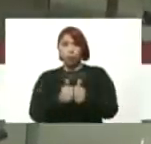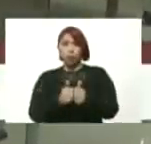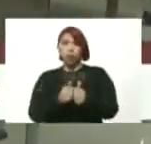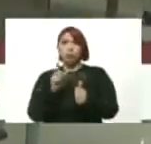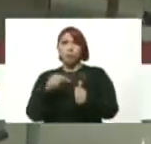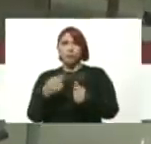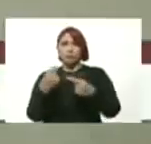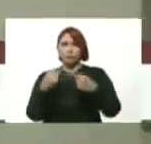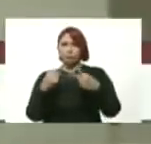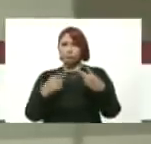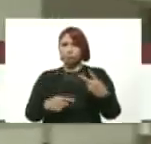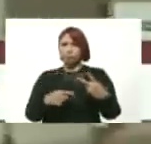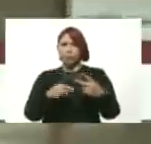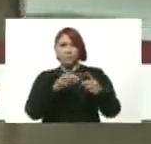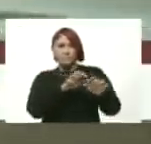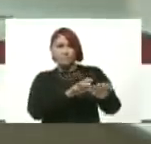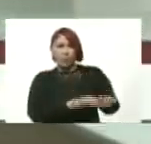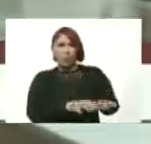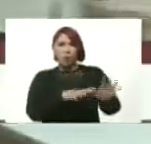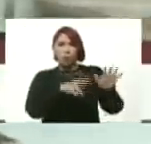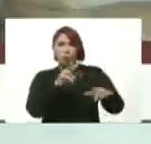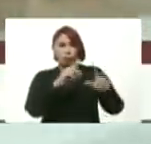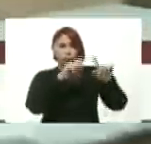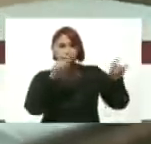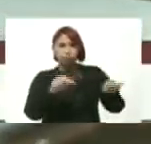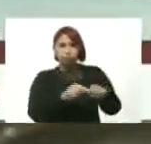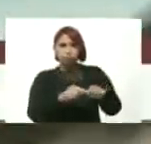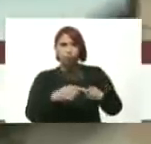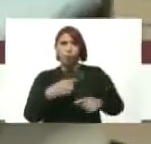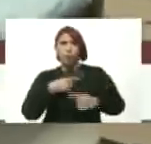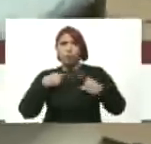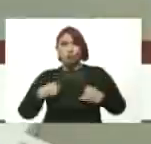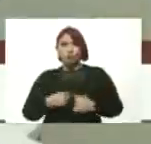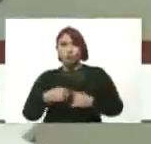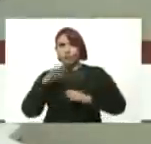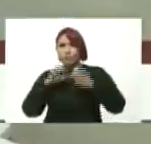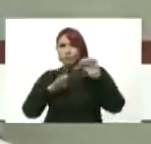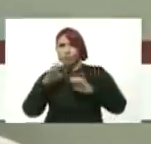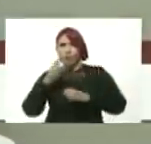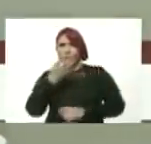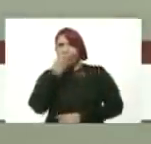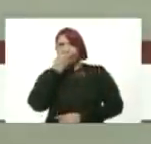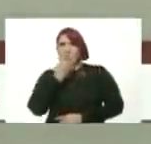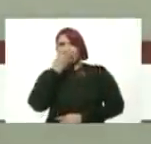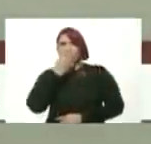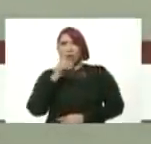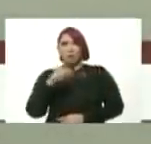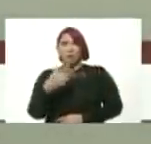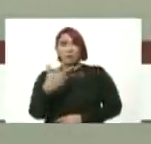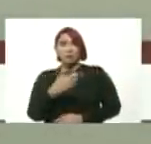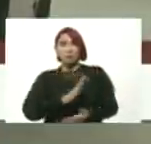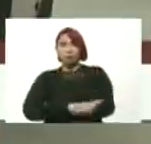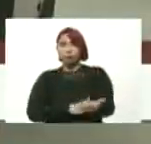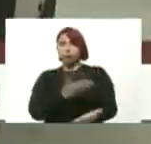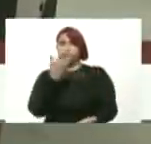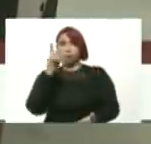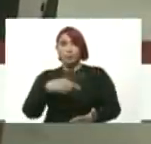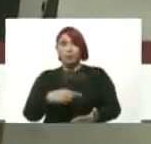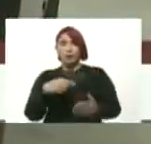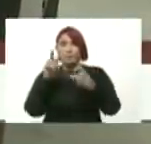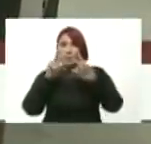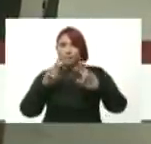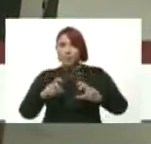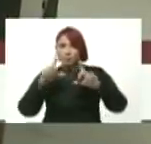equipamiento monitores 12 monitores dos electrocardiógrafos 12 bombas de infusión 33 metros ecógrafos